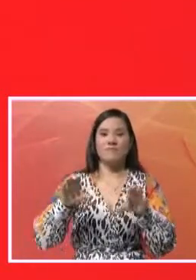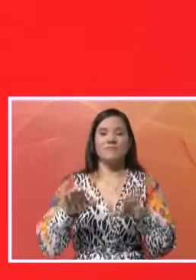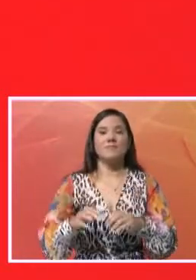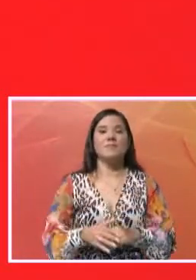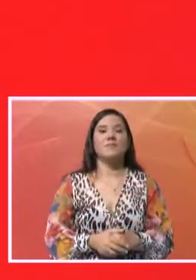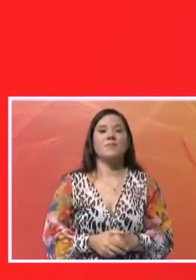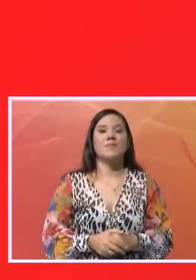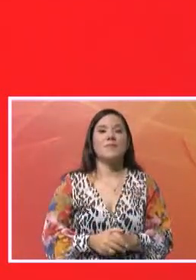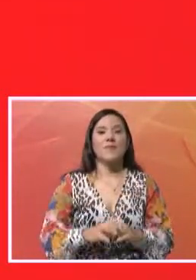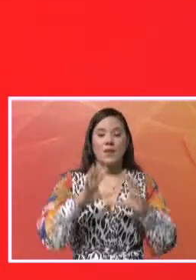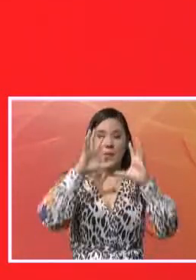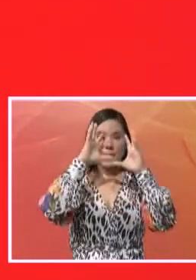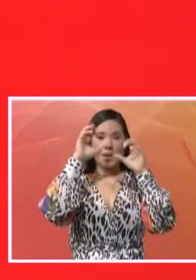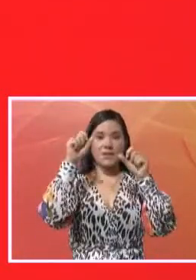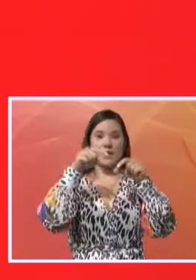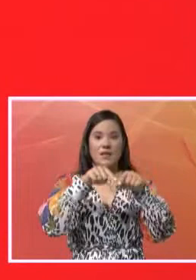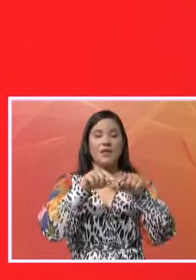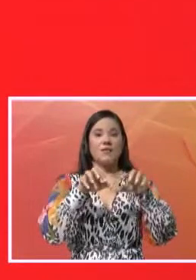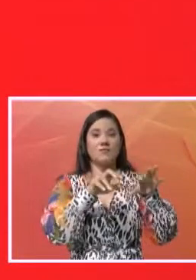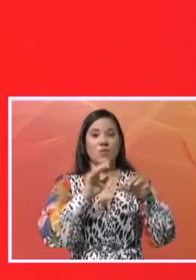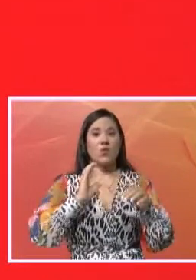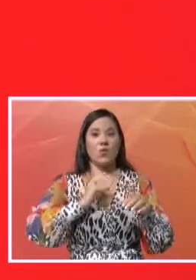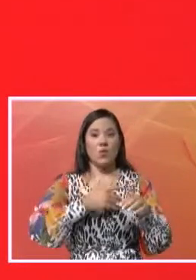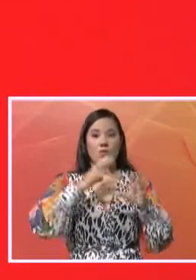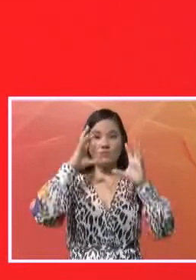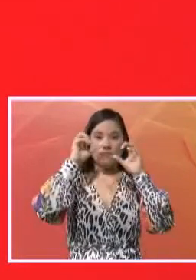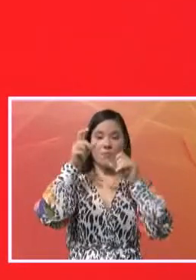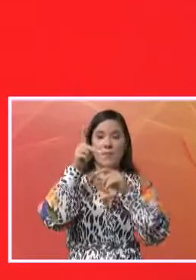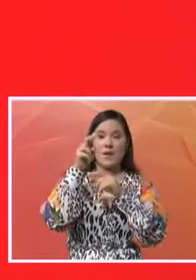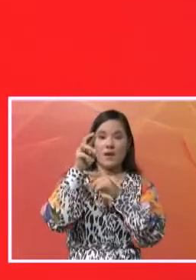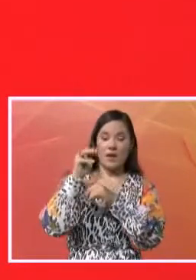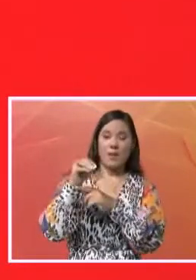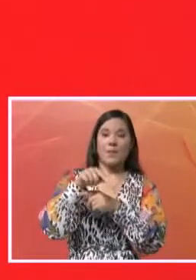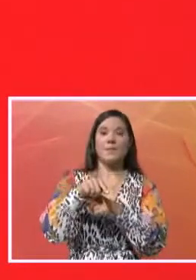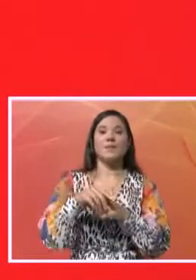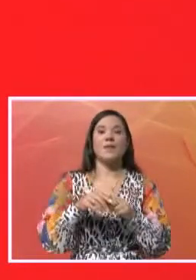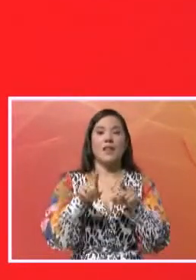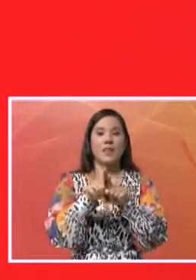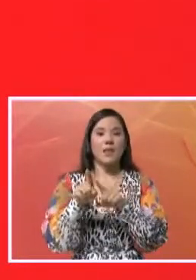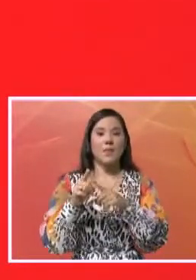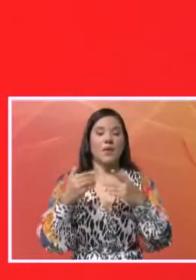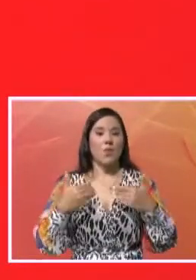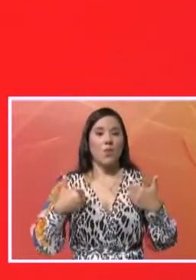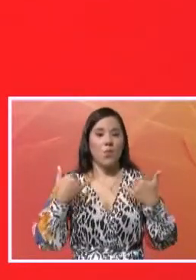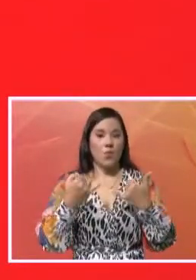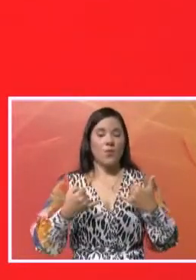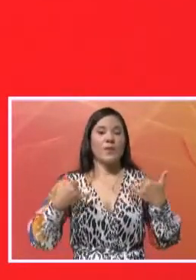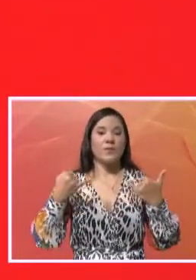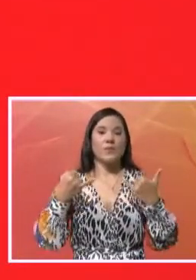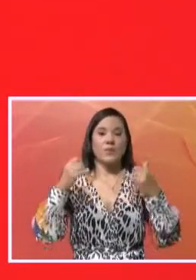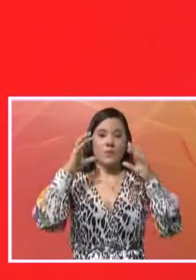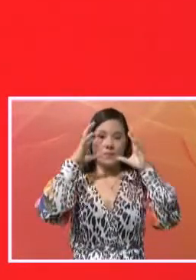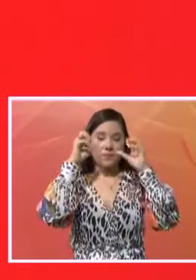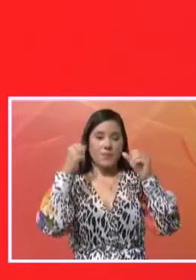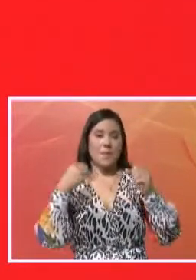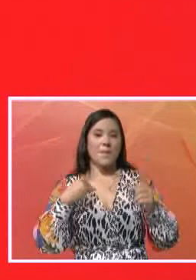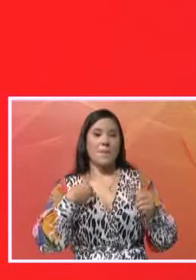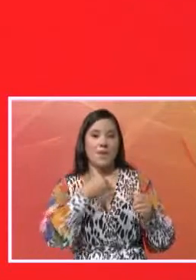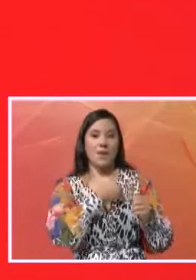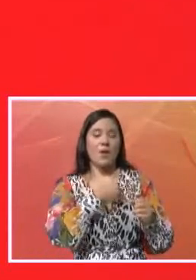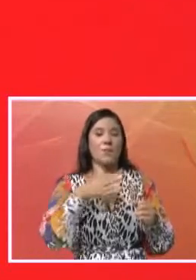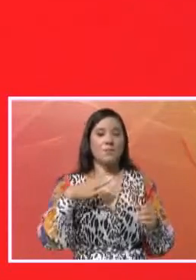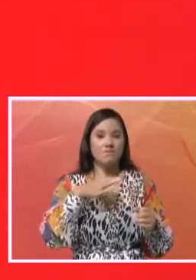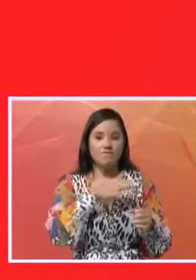mejía la presidenta y secretaria general de nuestro partido y en el caso nuestro tanto la juventud en la vicepresidencia como miembro ya de la dirección